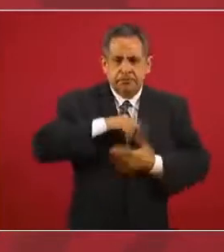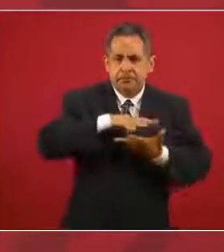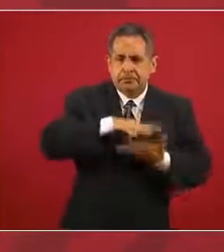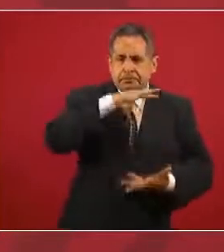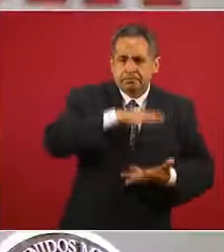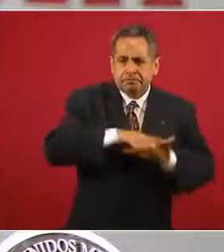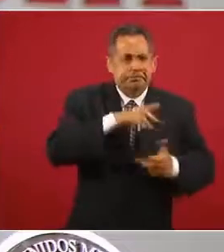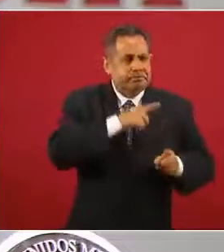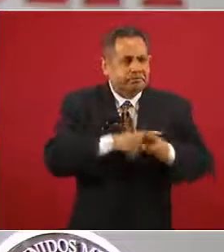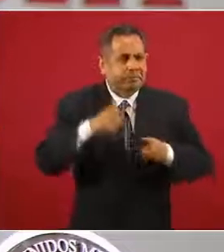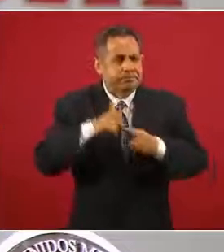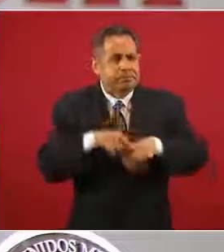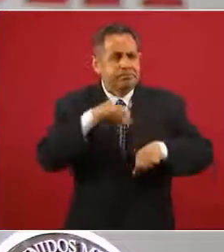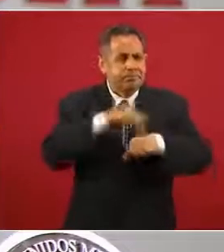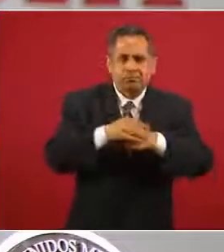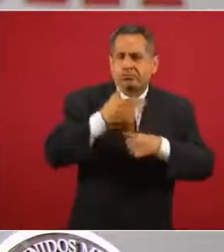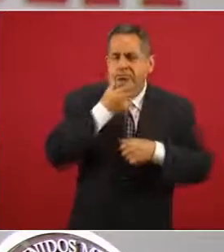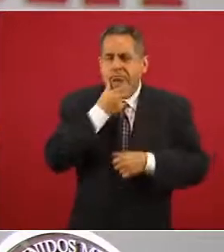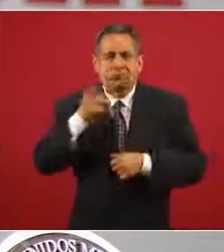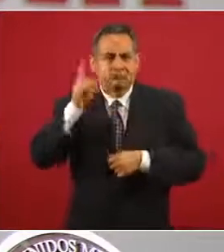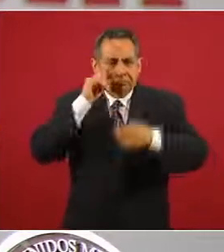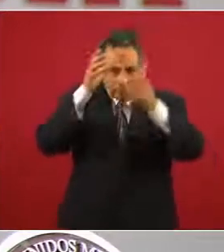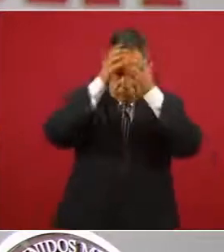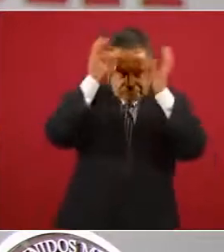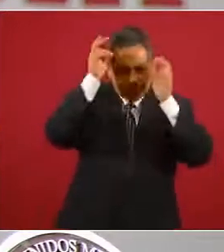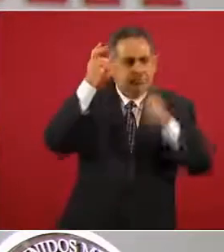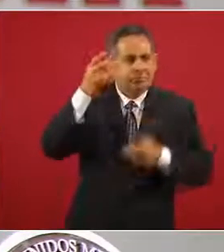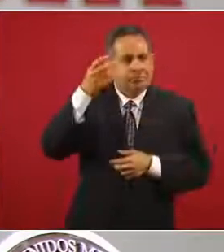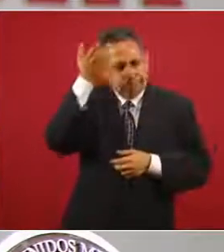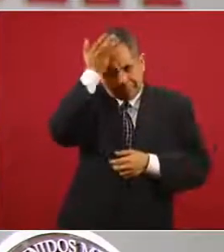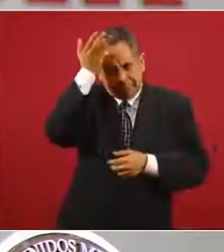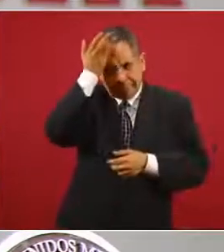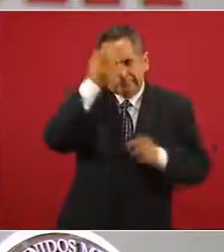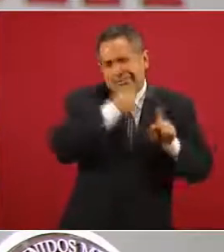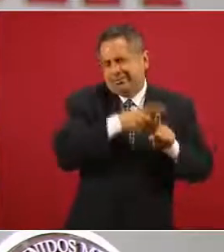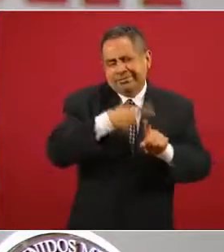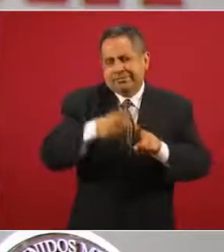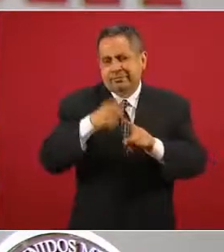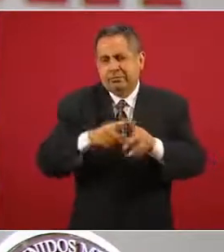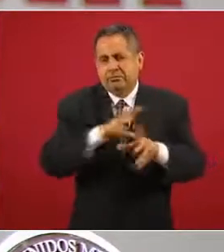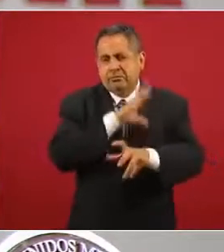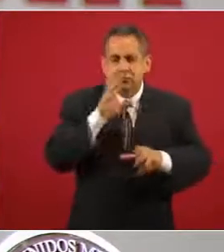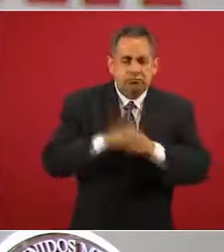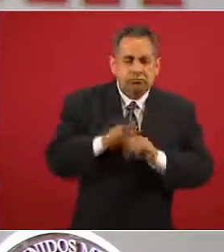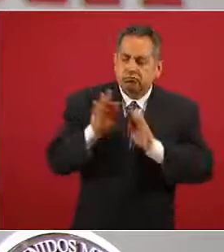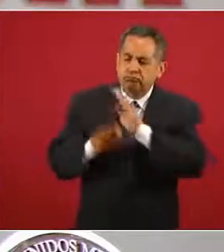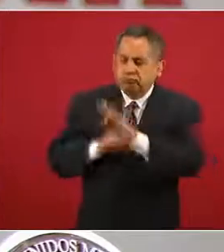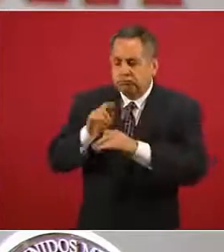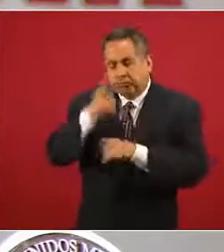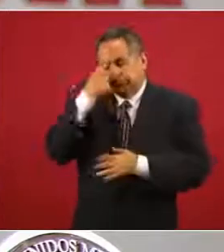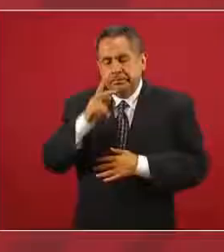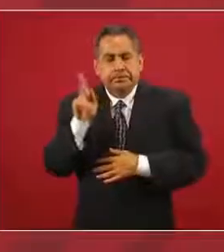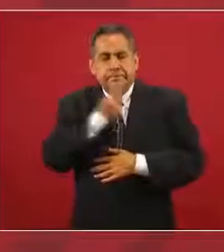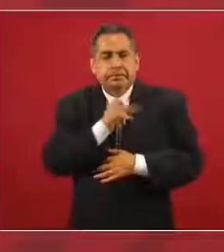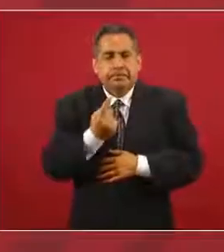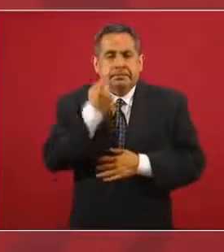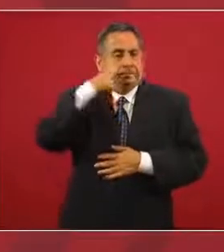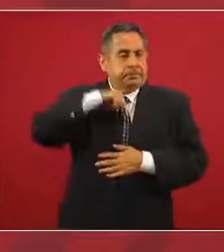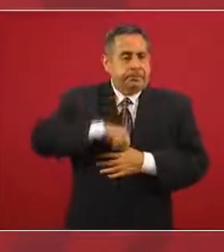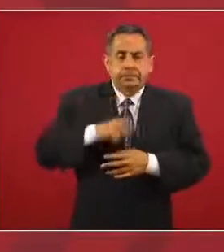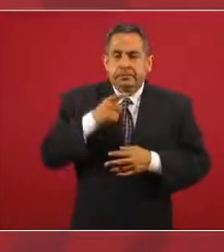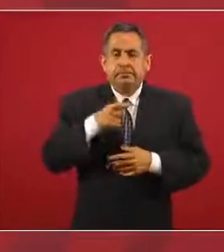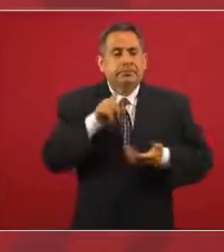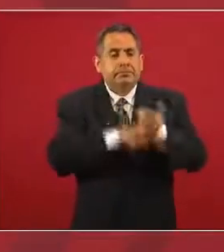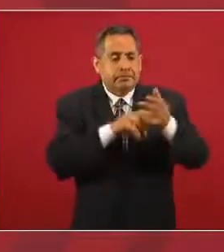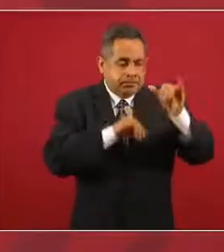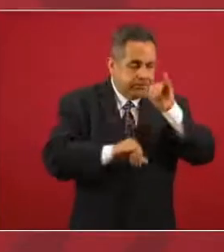el equipo médico, las enfermeras, los enfermeros, las inhaloterapeutas, el personal de laboratorio, los